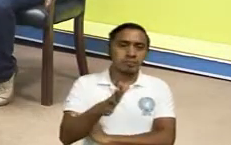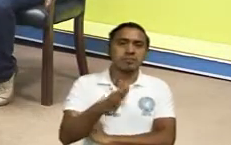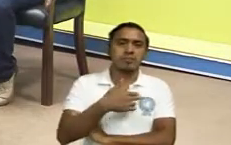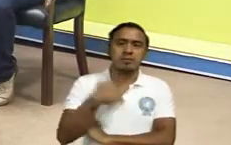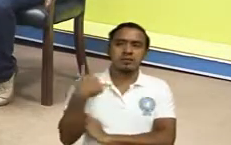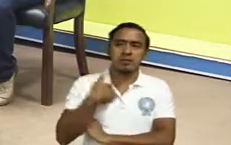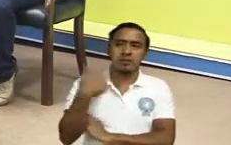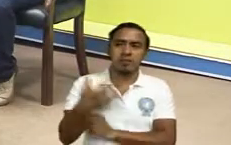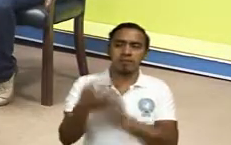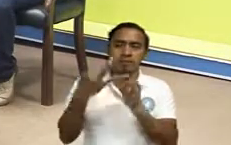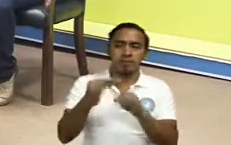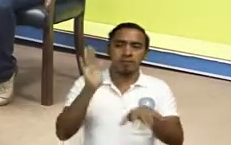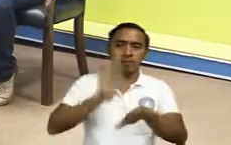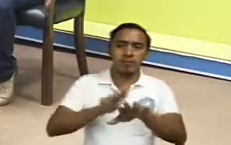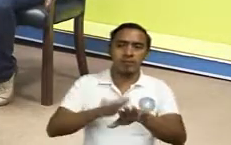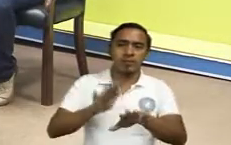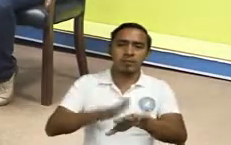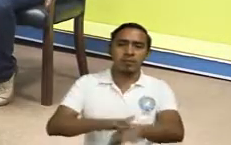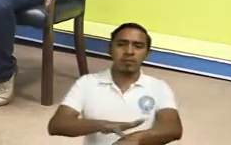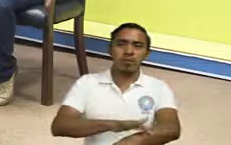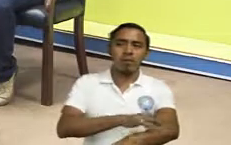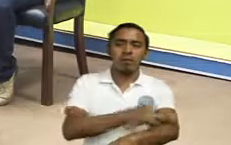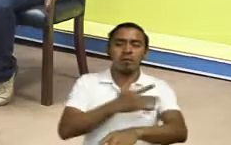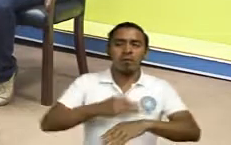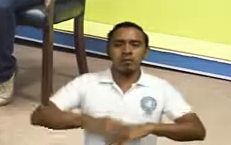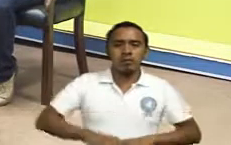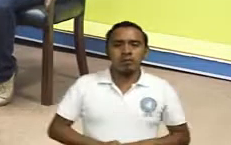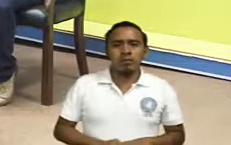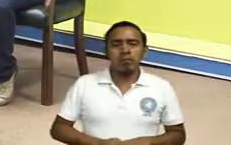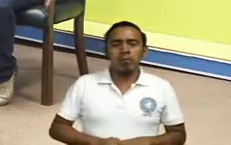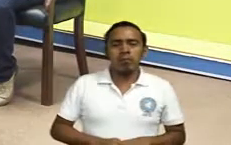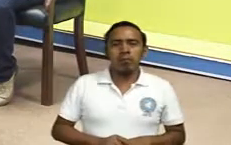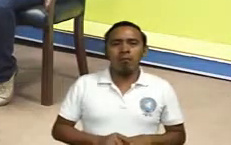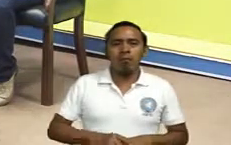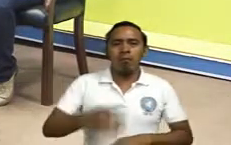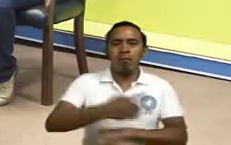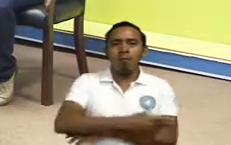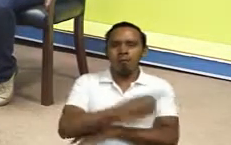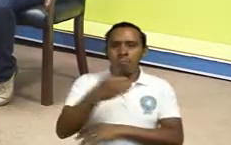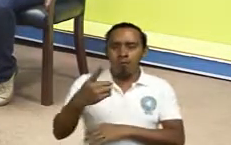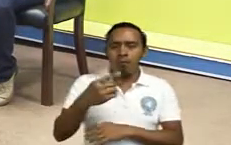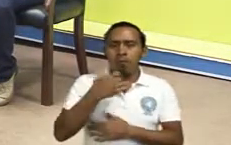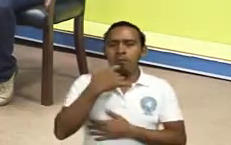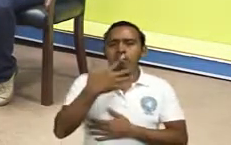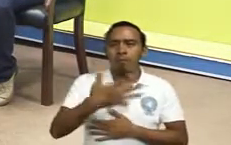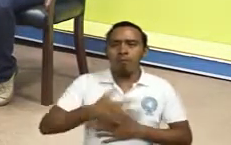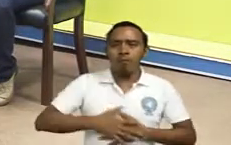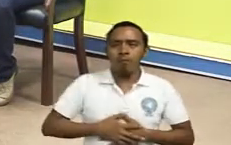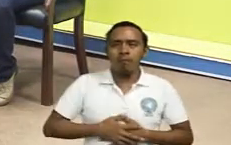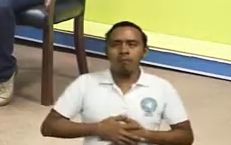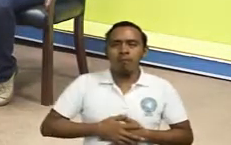que ver con la concientización. Sí, bueno, el día fue elegido porque